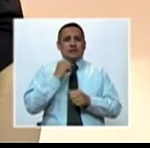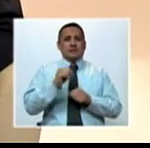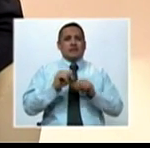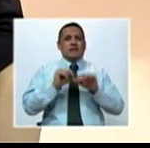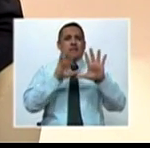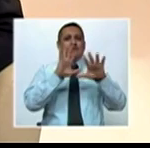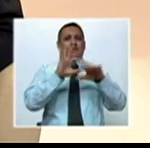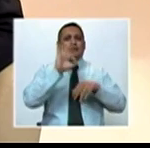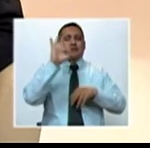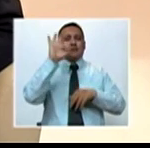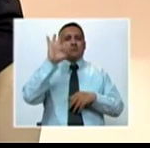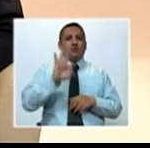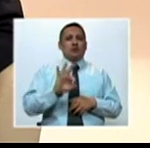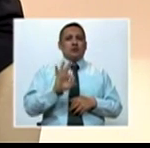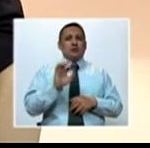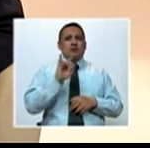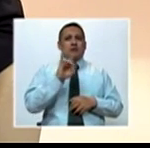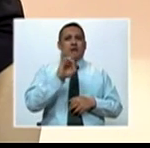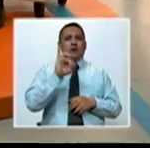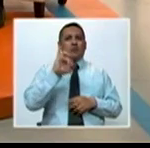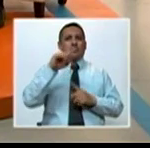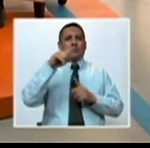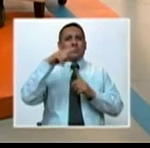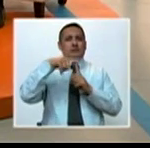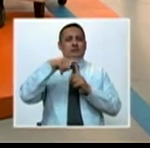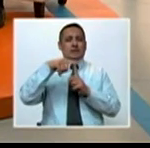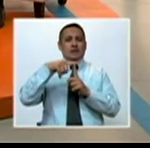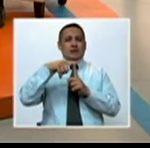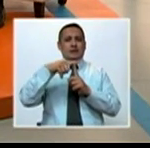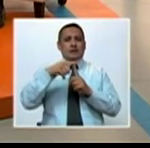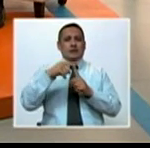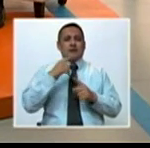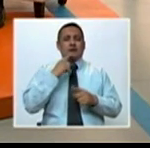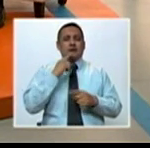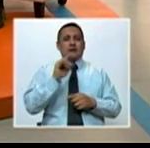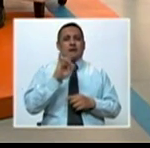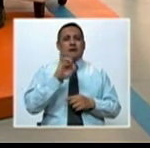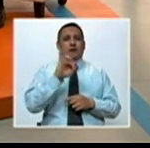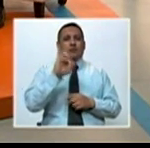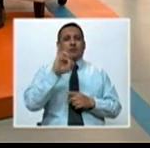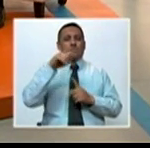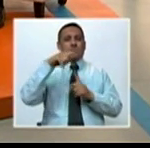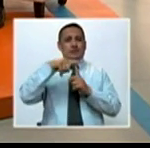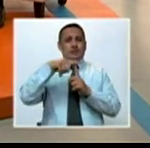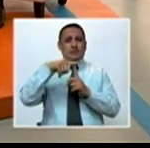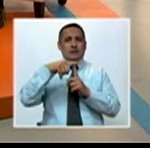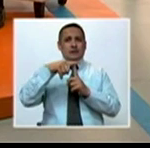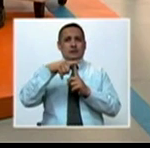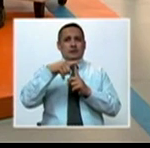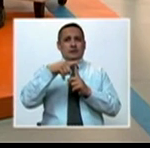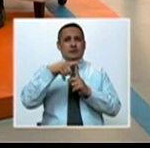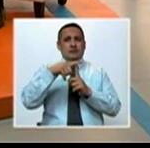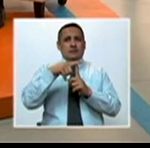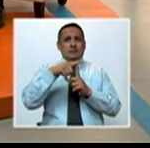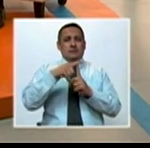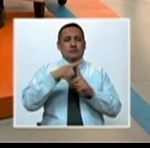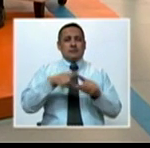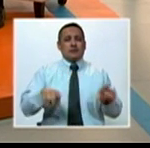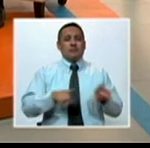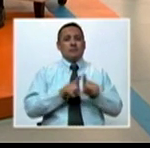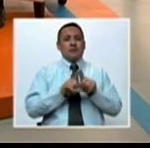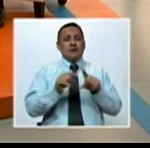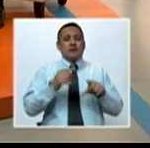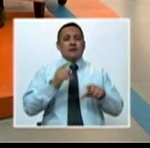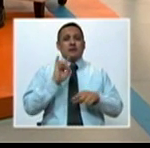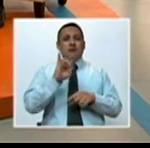De la UIT. ¿no? La unidad impositiva tributaria, y esta URP es la unidad